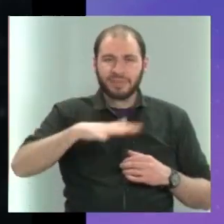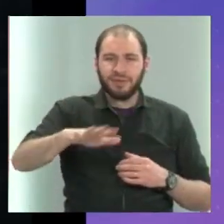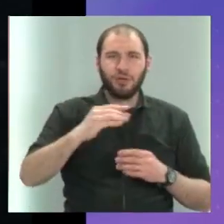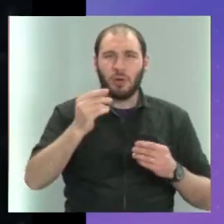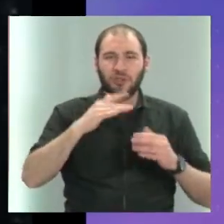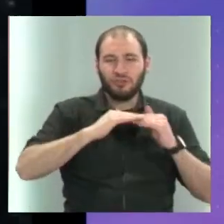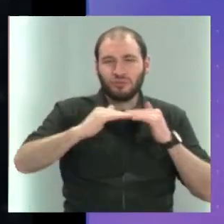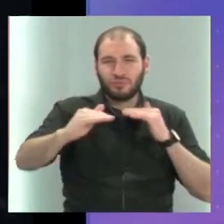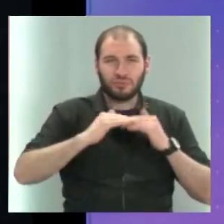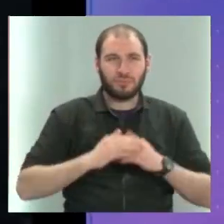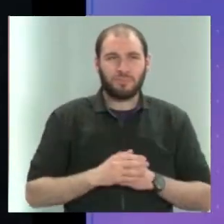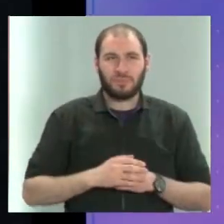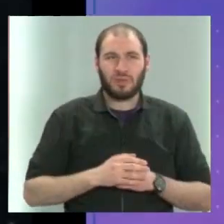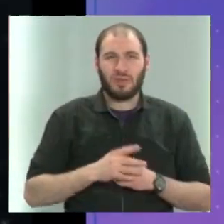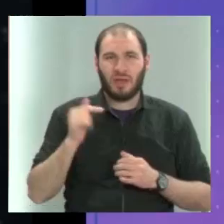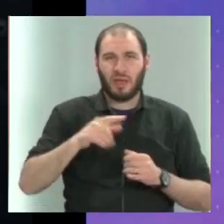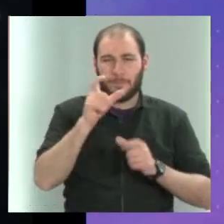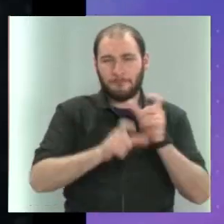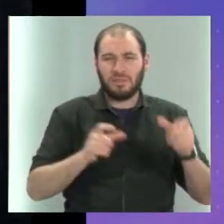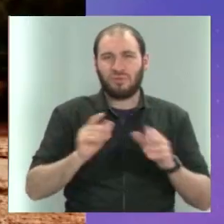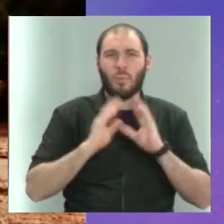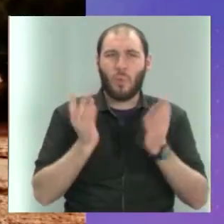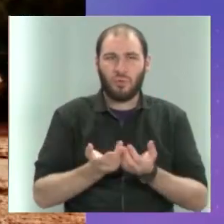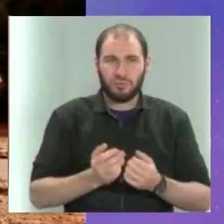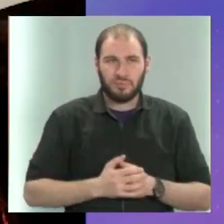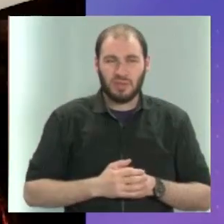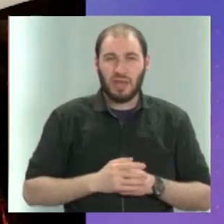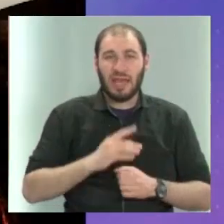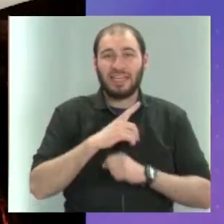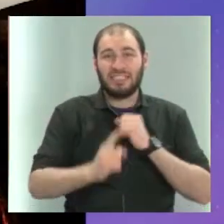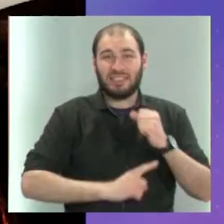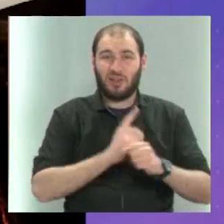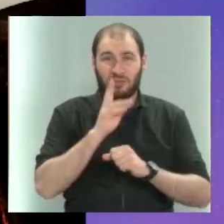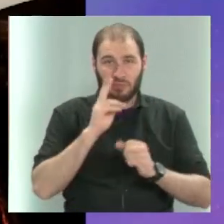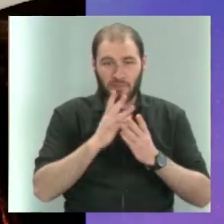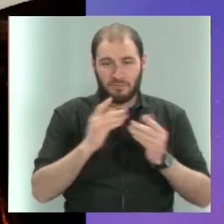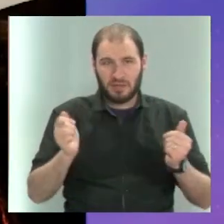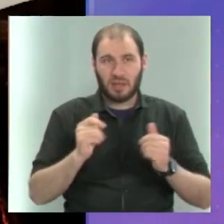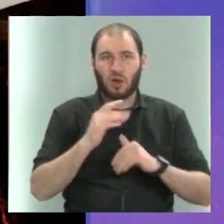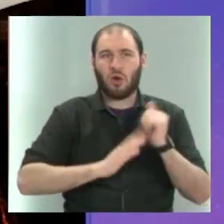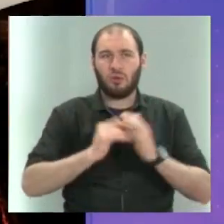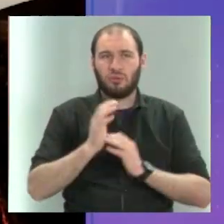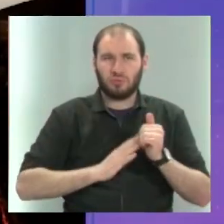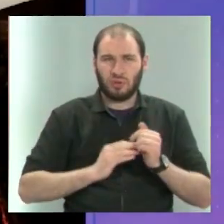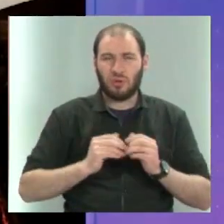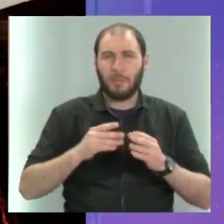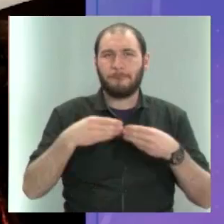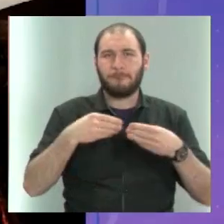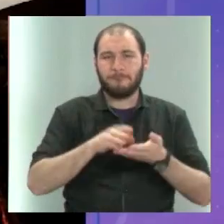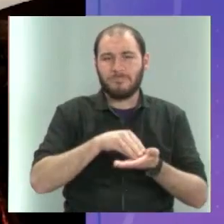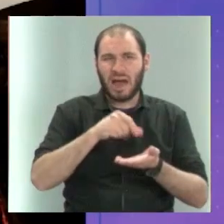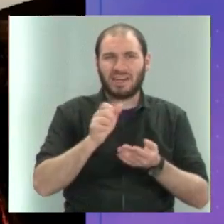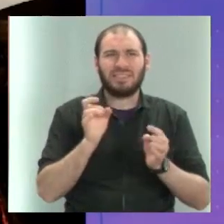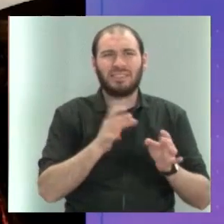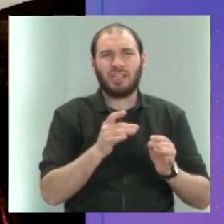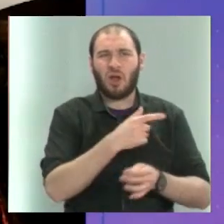en la superficie, en la creciente población de la Tierra. A finales del siglo XIX, la construcción en adobe fue cuestionada